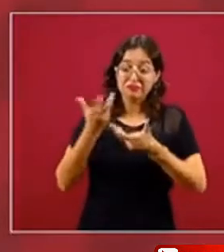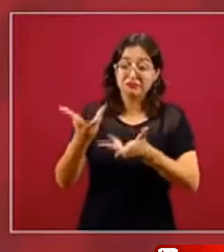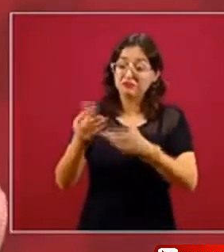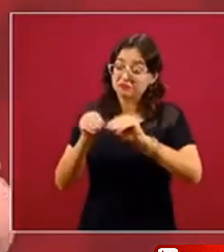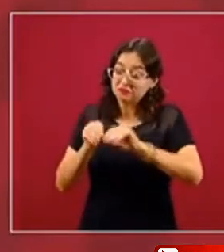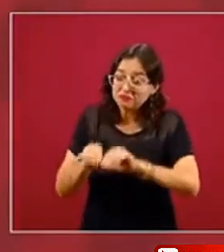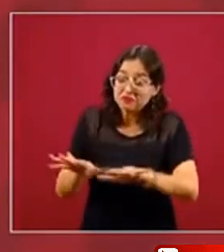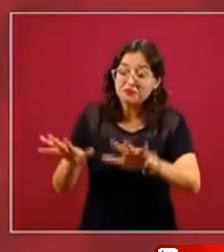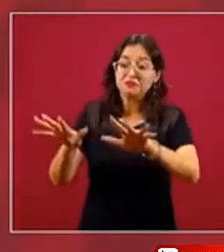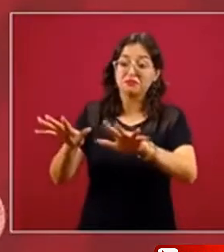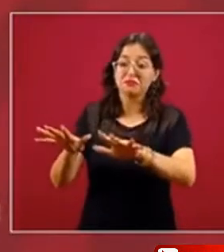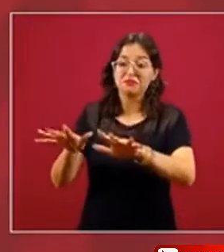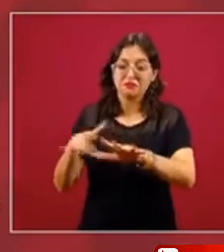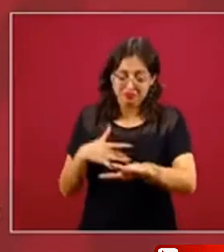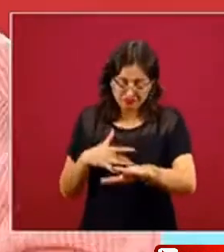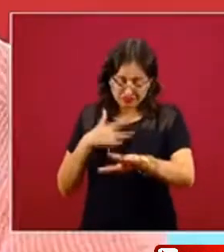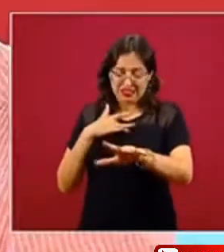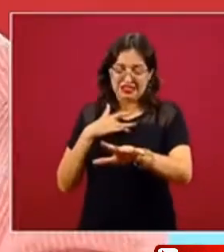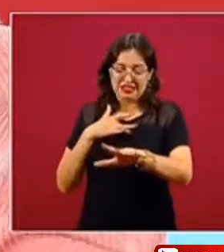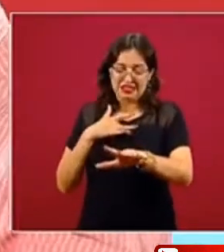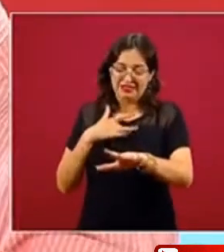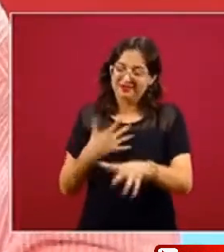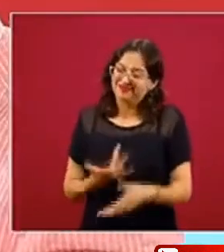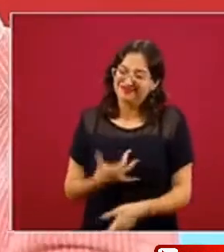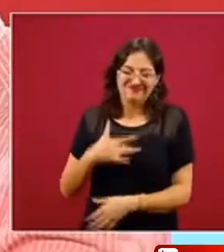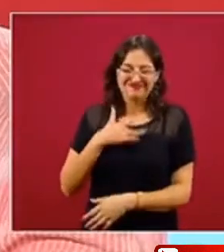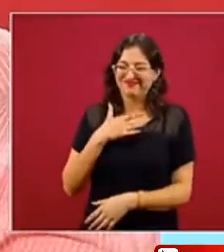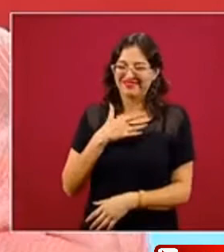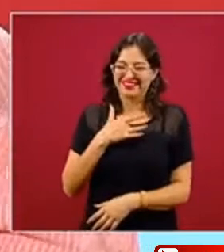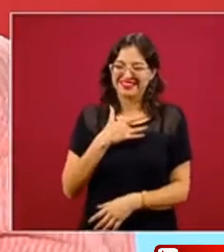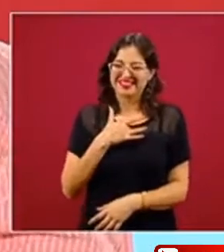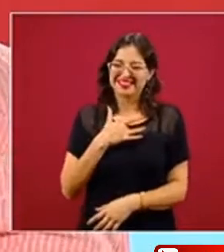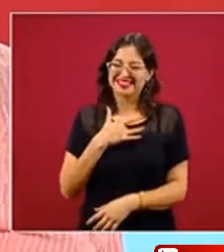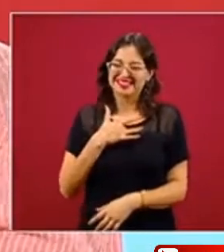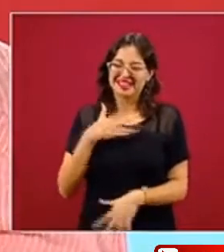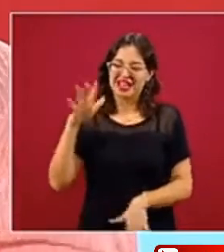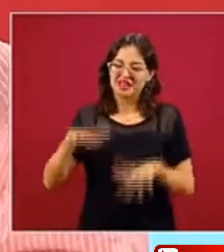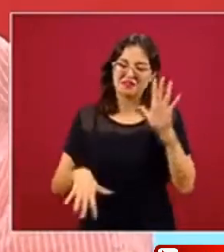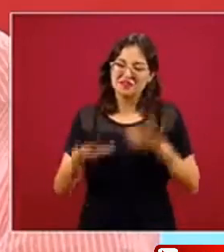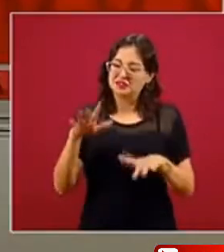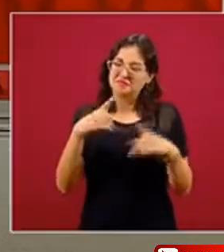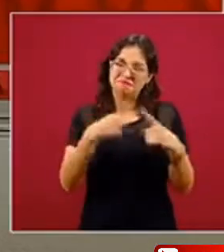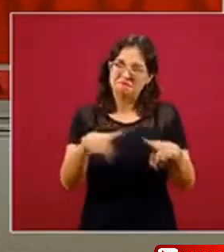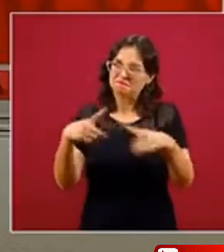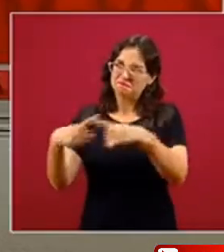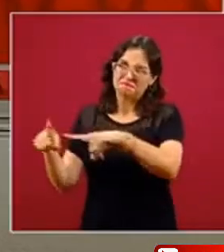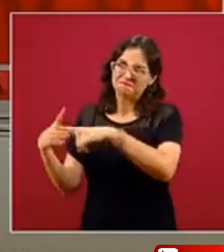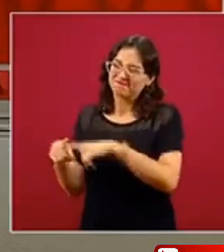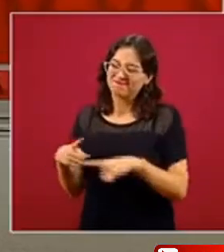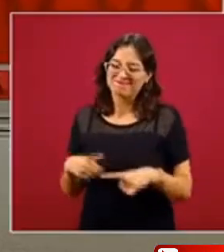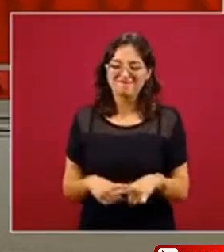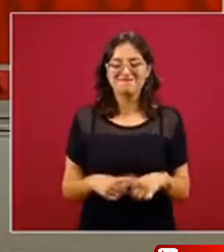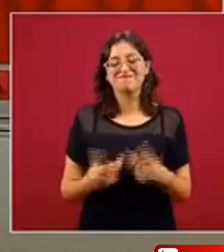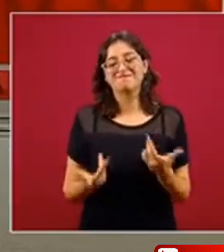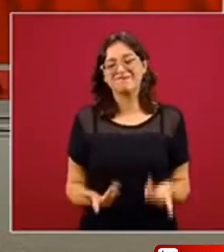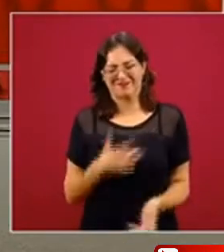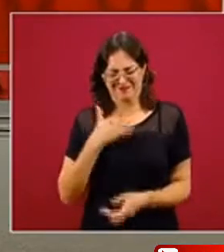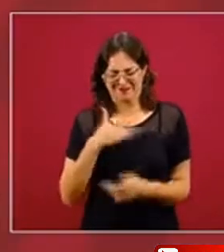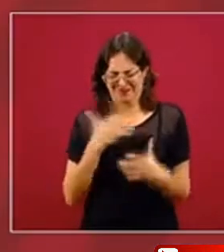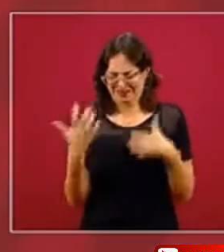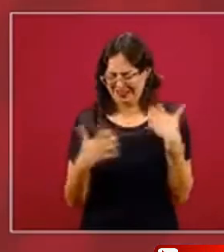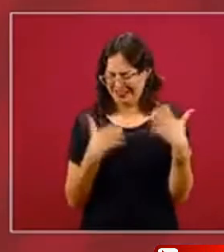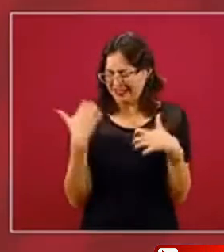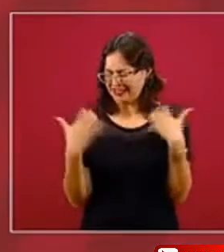gente se expresa porque tiene un sentimiento y los sentimientos a veces son de distinto tipo. Hay sentimientos de enojo,